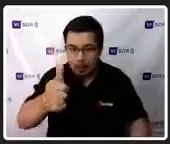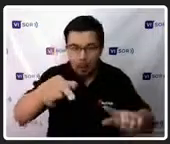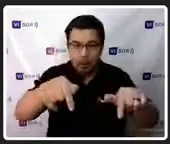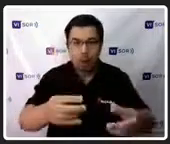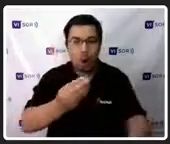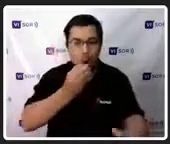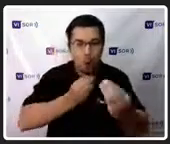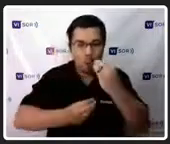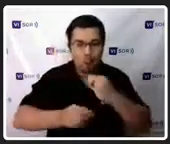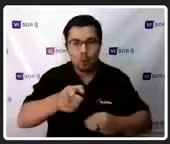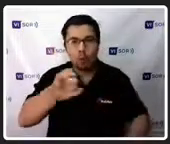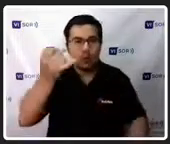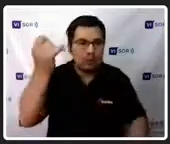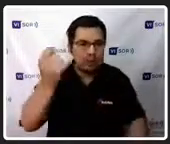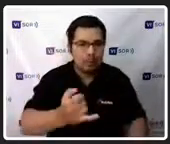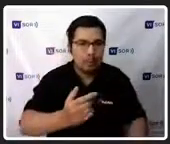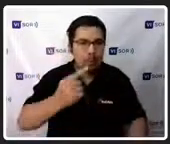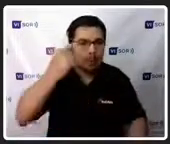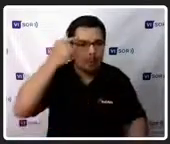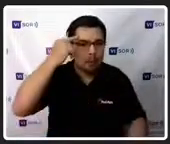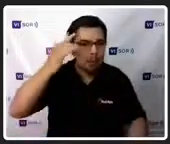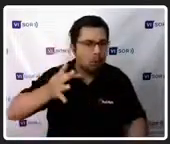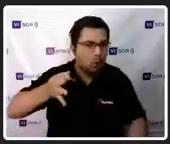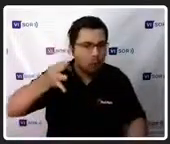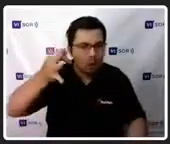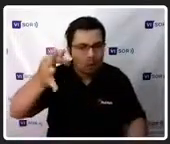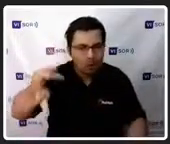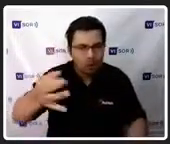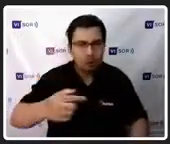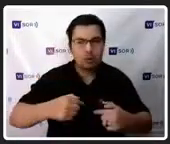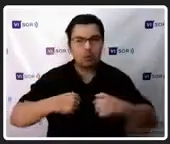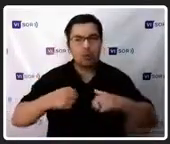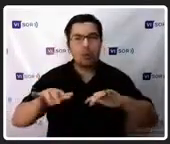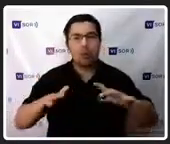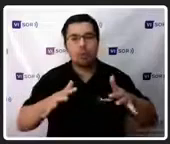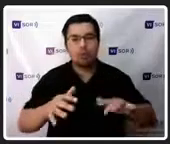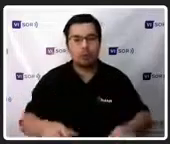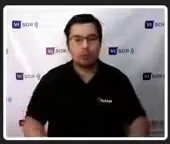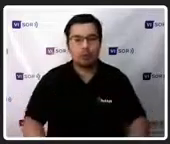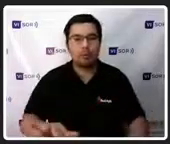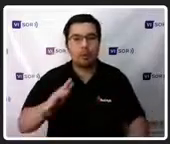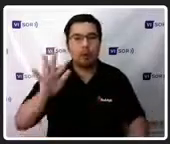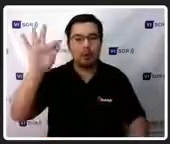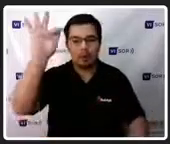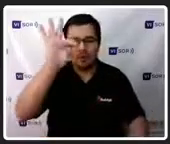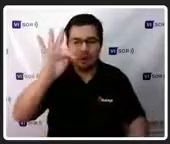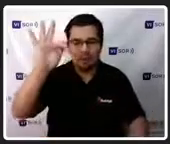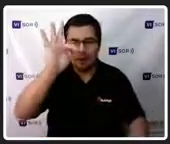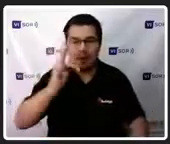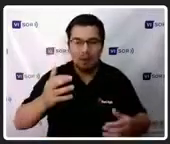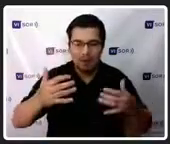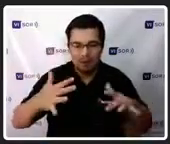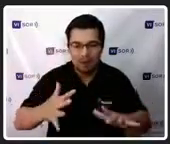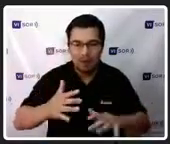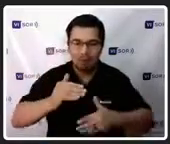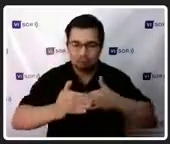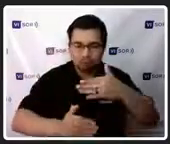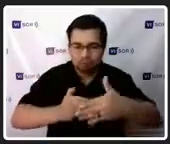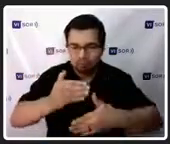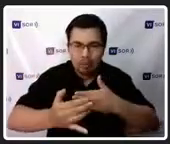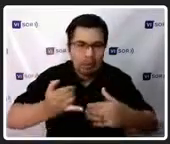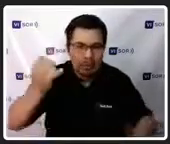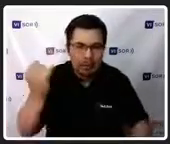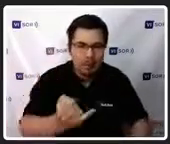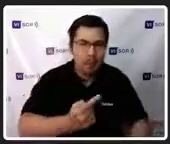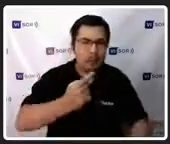Mi mente ya está, va, yo voy como a mediados de febrero ya, y siempre voy pensando en el futuro,